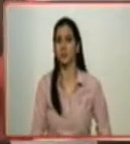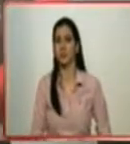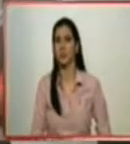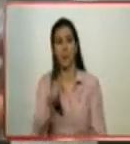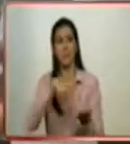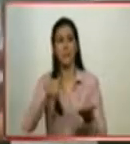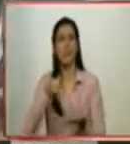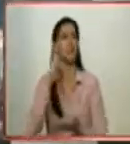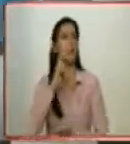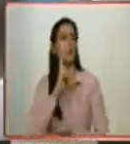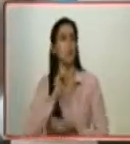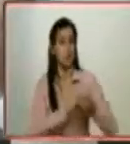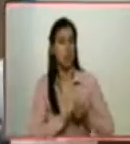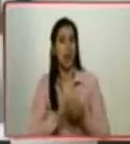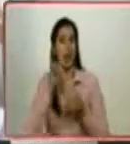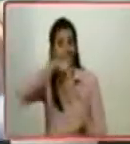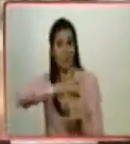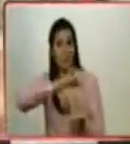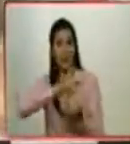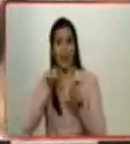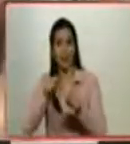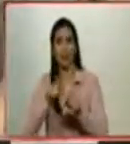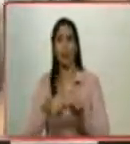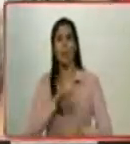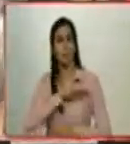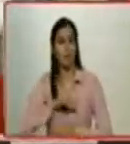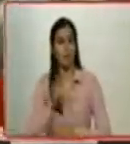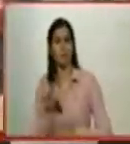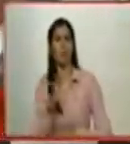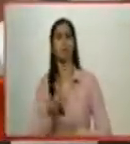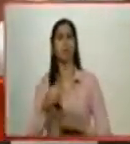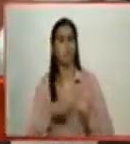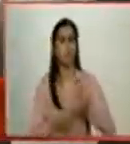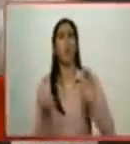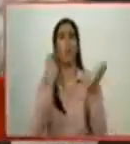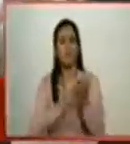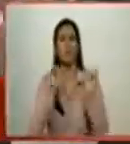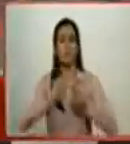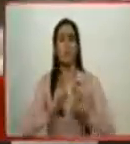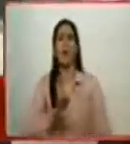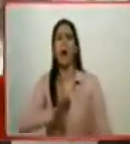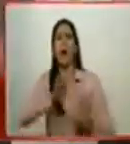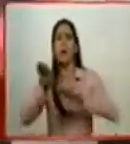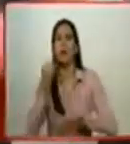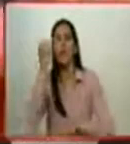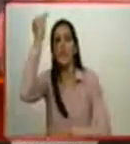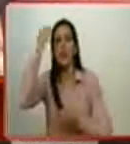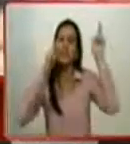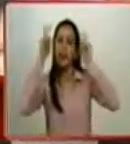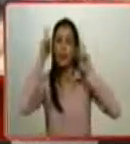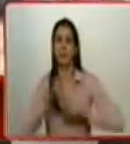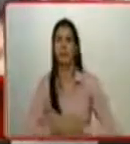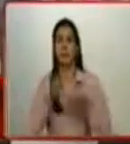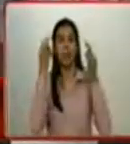Plaza Bolívar de Trujillo, capital, militancia revolucionaria mostró una vez más su compromiso con los ideales del comandante Chávez. Sin duda